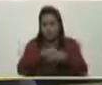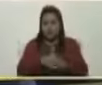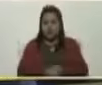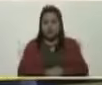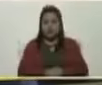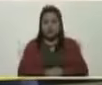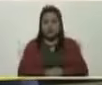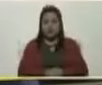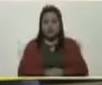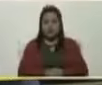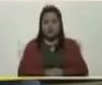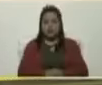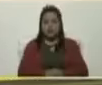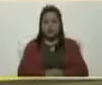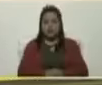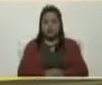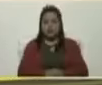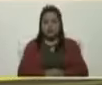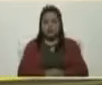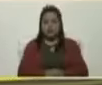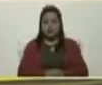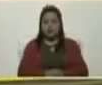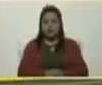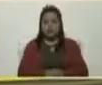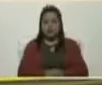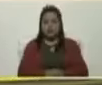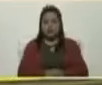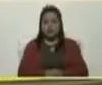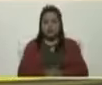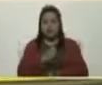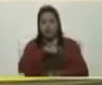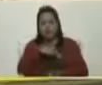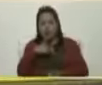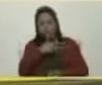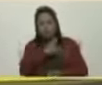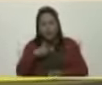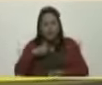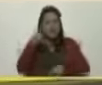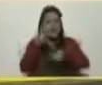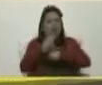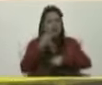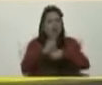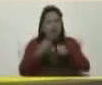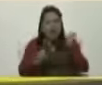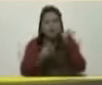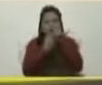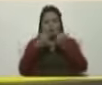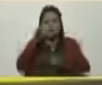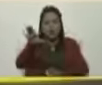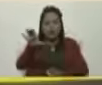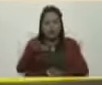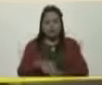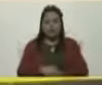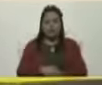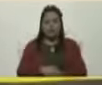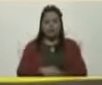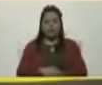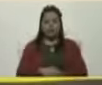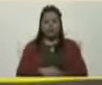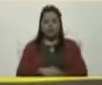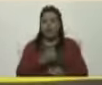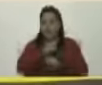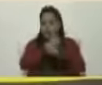cizaña. Y resulta que nosotros lo que queremos es trabajar por nuestro país, por nuestra patria, por el amor